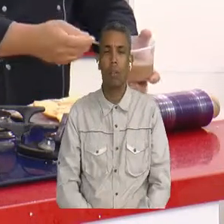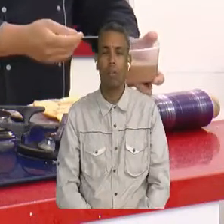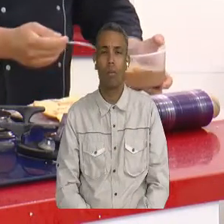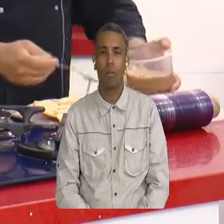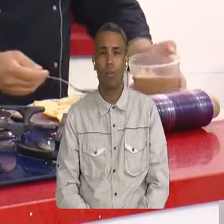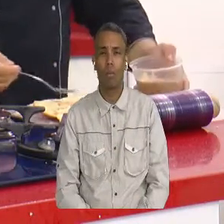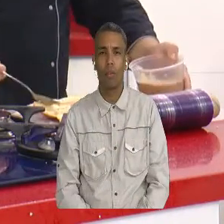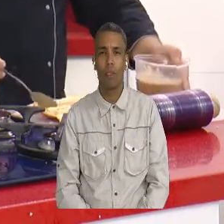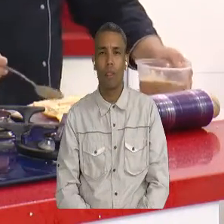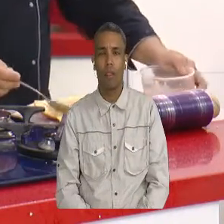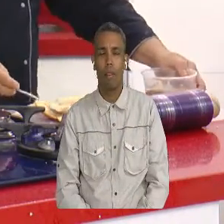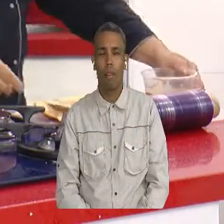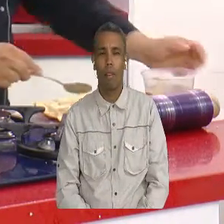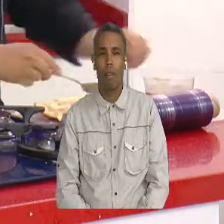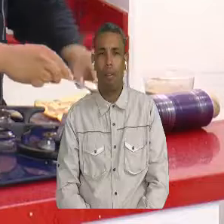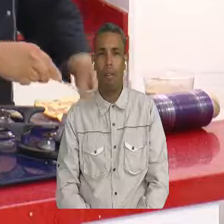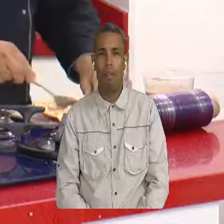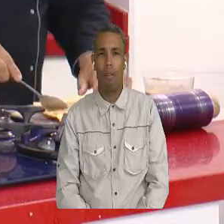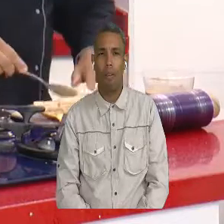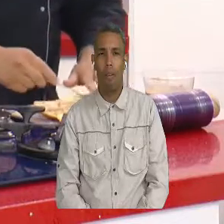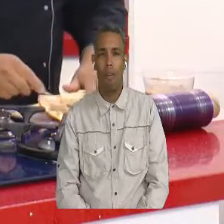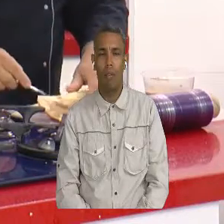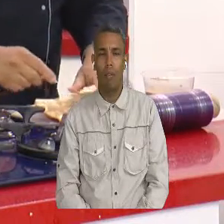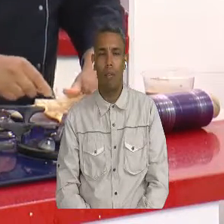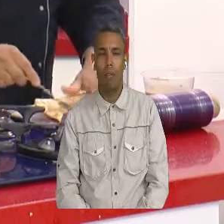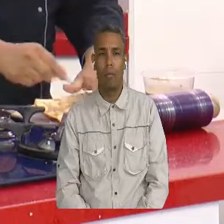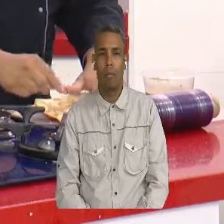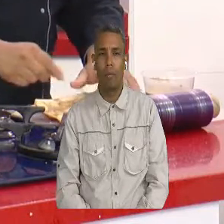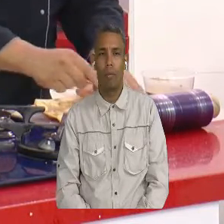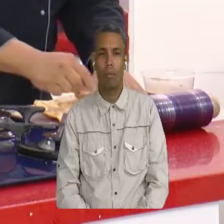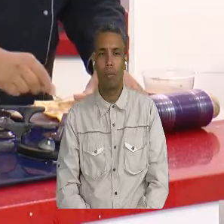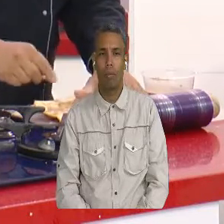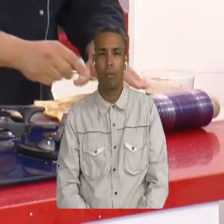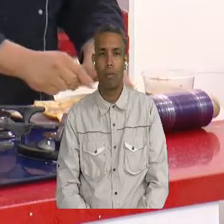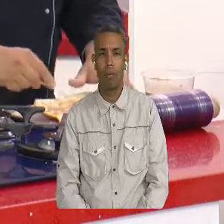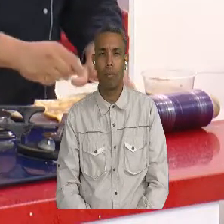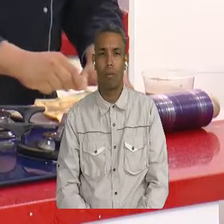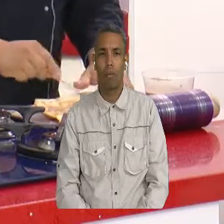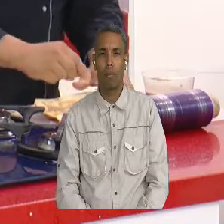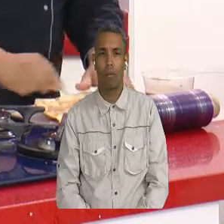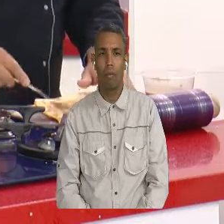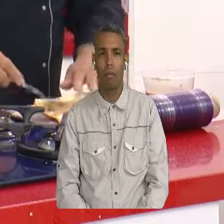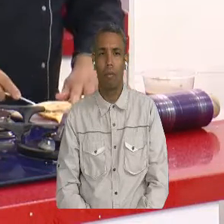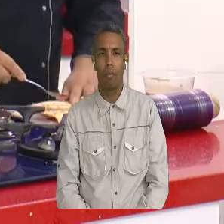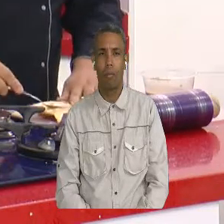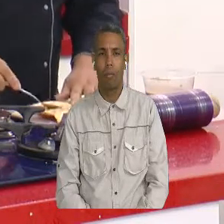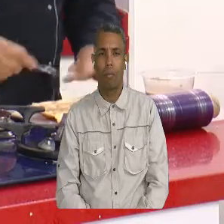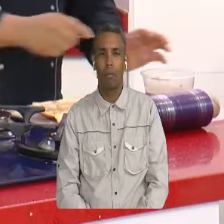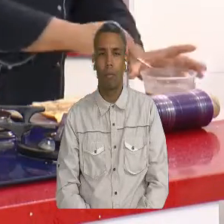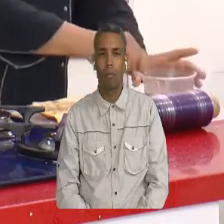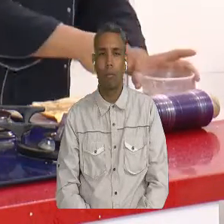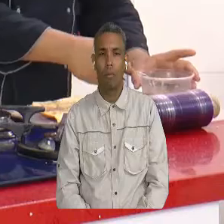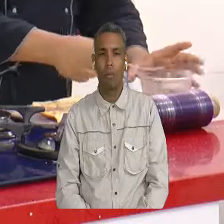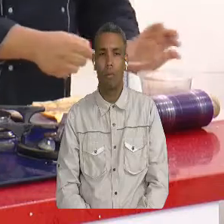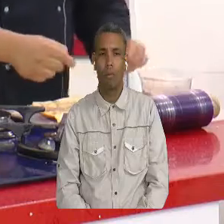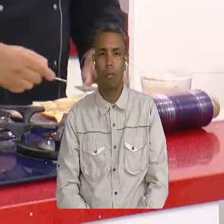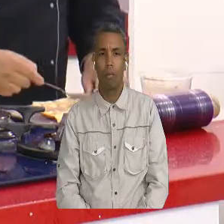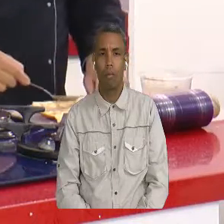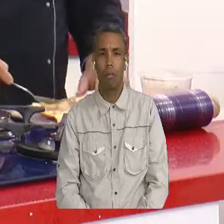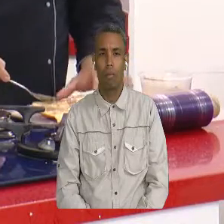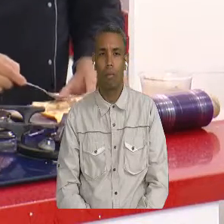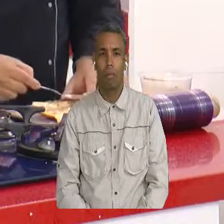consistencia durita, ¿no? Durita, sí, claro. Y si está sacado de la nevera, pues es todavía aún más. Eso. Un pan fresco es